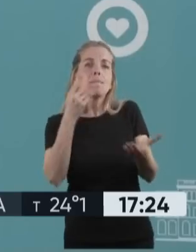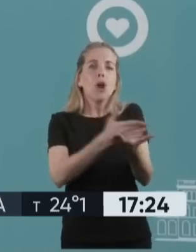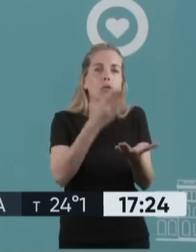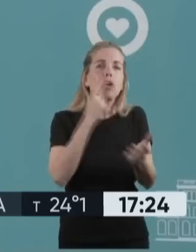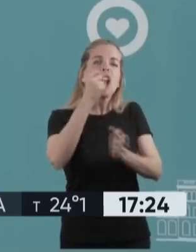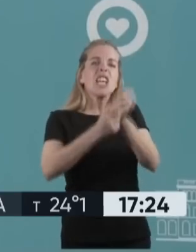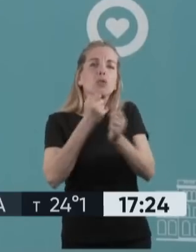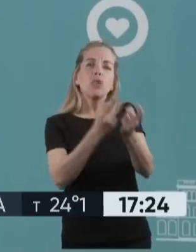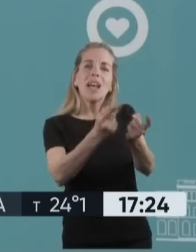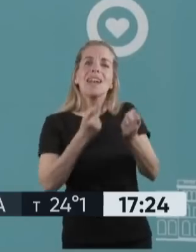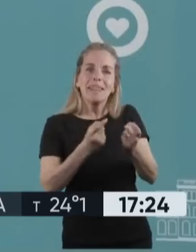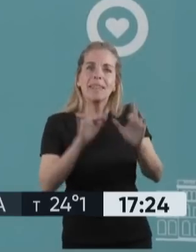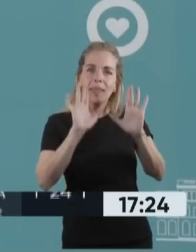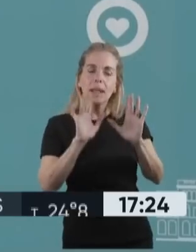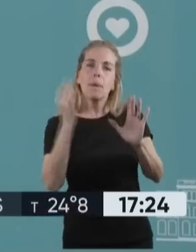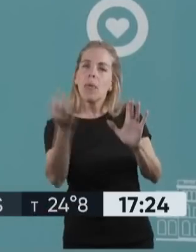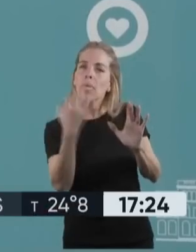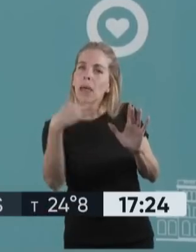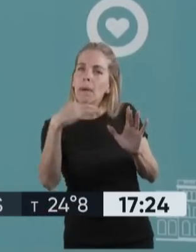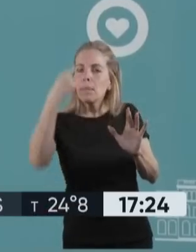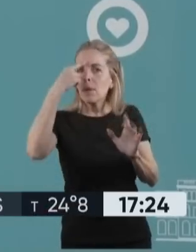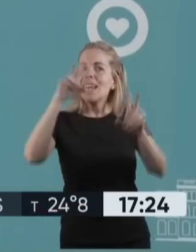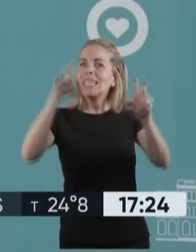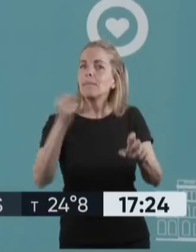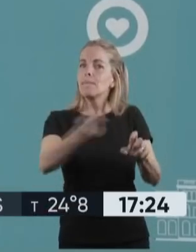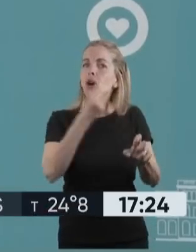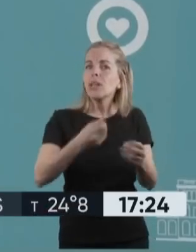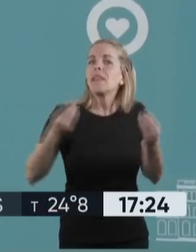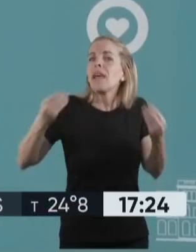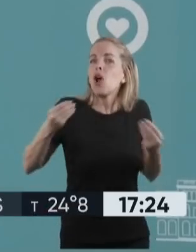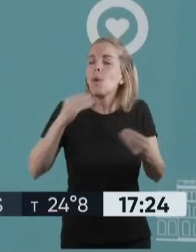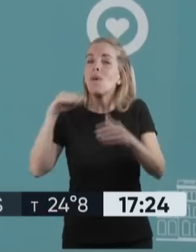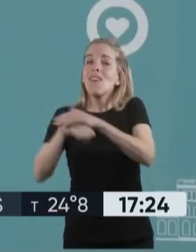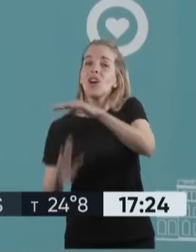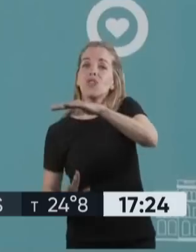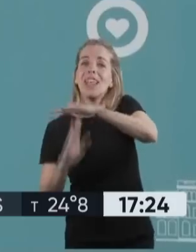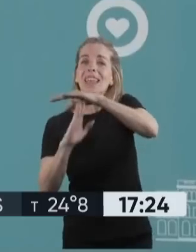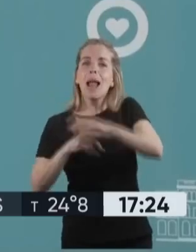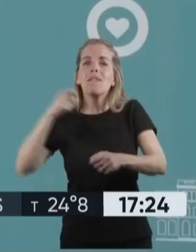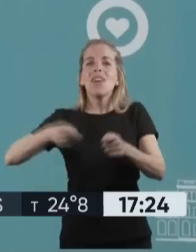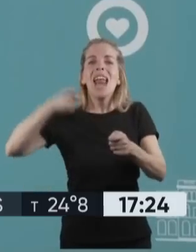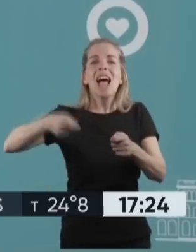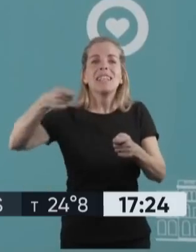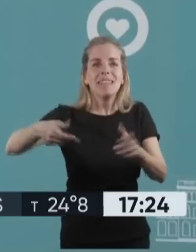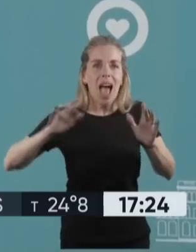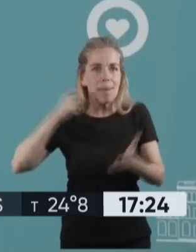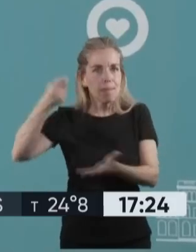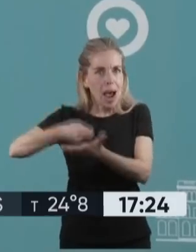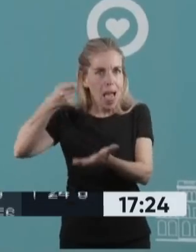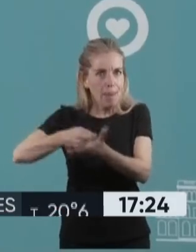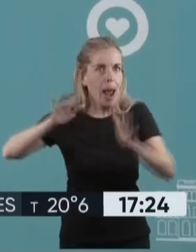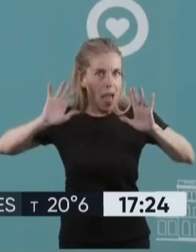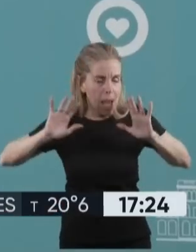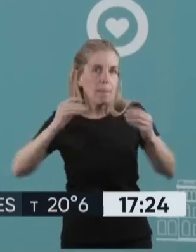Lo que estamos hablando es de cuáles son las prioridades de financiamiento del Banco Central. Se estipuló que para el